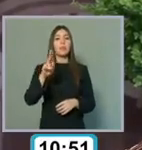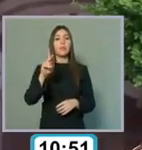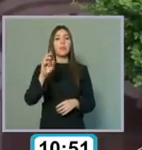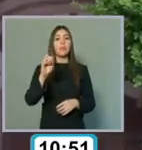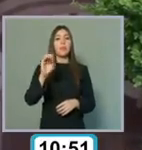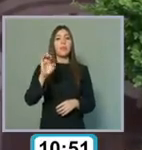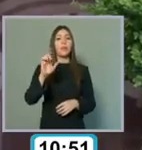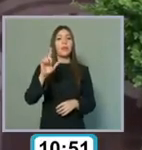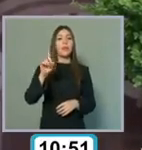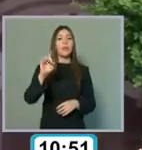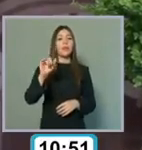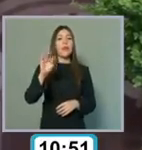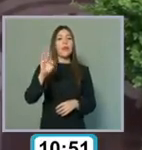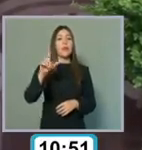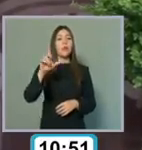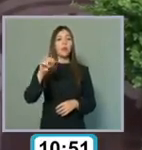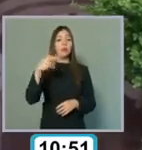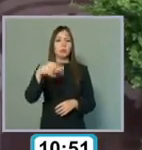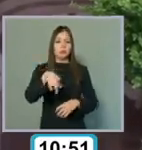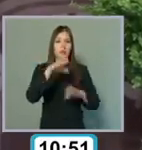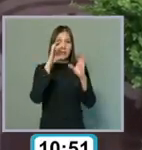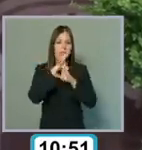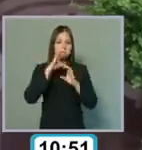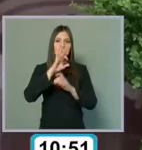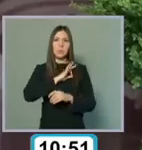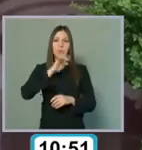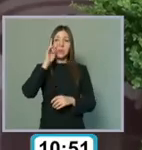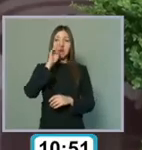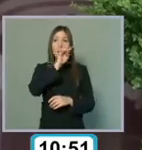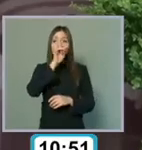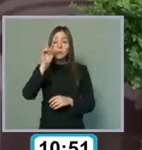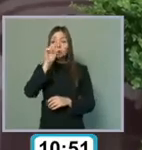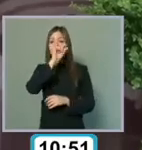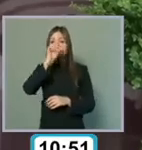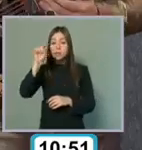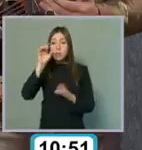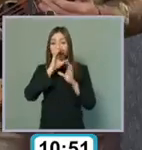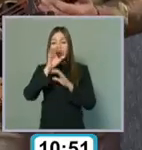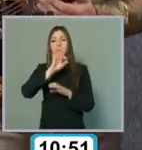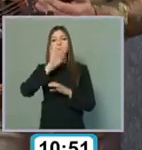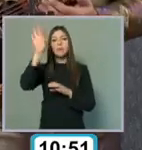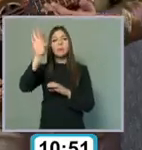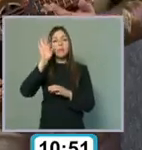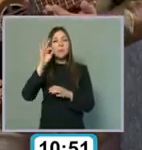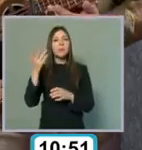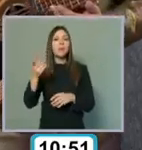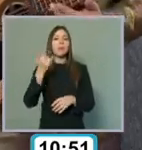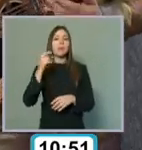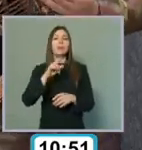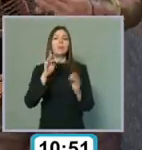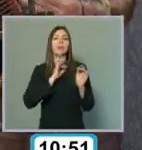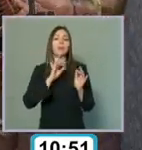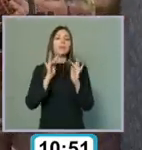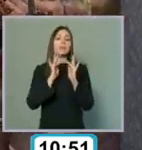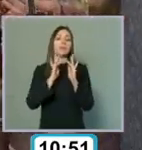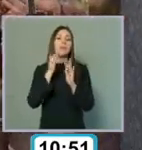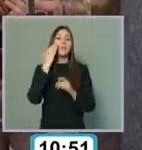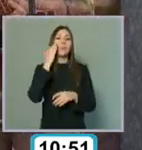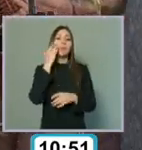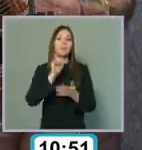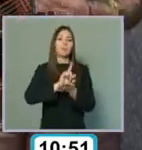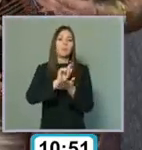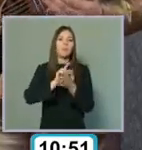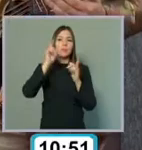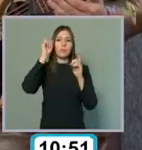pueden adquirir a toda la gente en las redes sociales. Los hermanos Vega Jr. oficial. Estamos en Twitter, en Facebook, en Instagram. Ahí estamos al 100. Oye, pero la canta